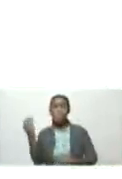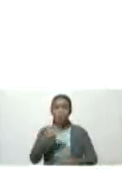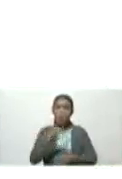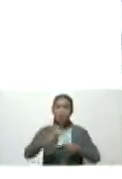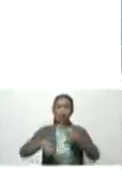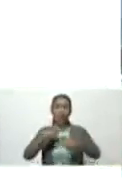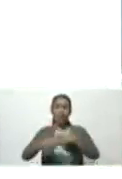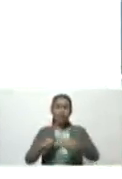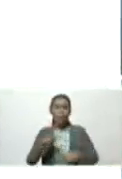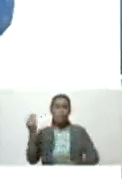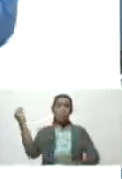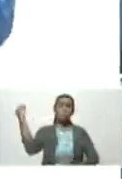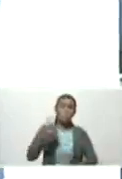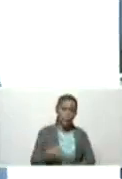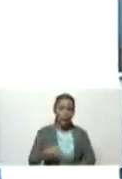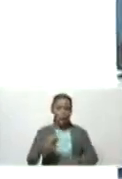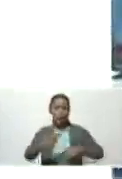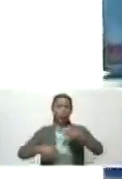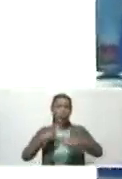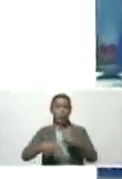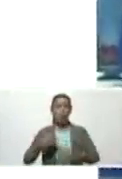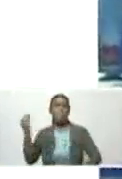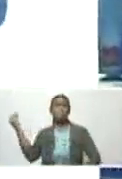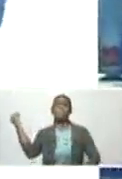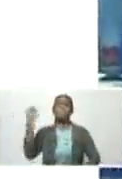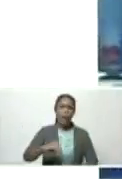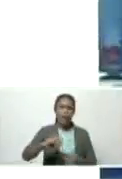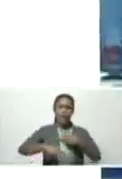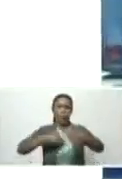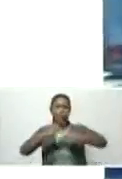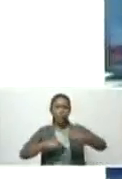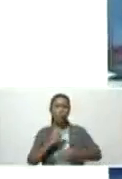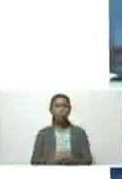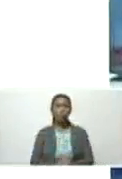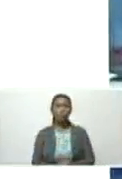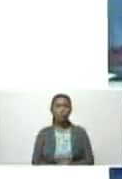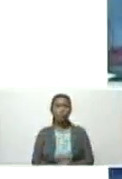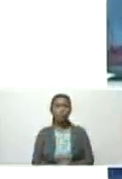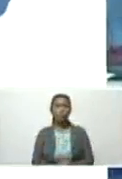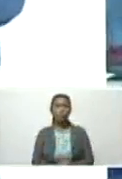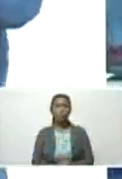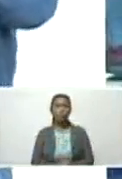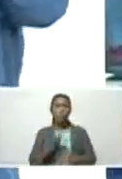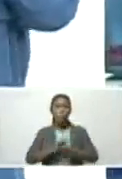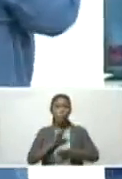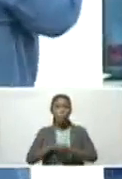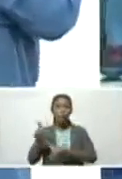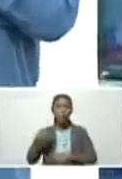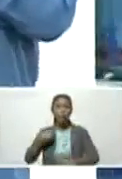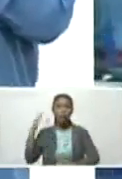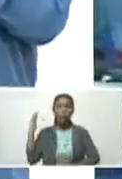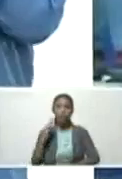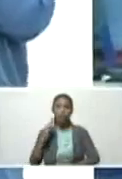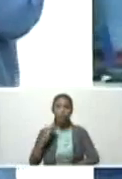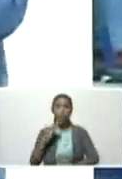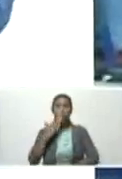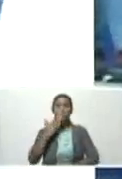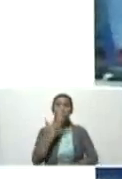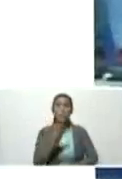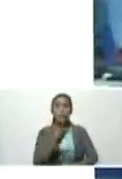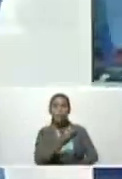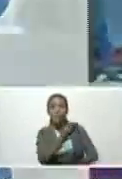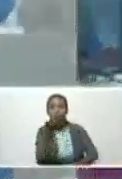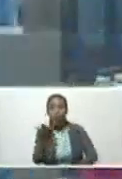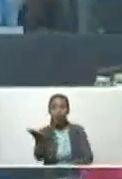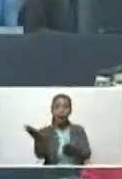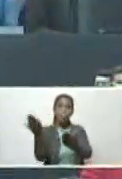revolución, más revolución, más revolución. Por eso vengo a pedirle apoyo a ustedes, muchachos.